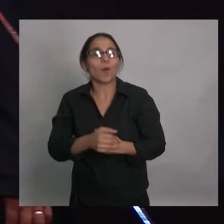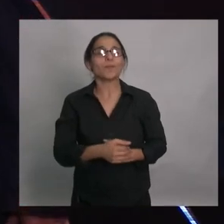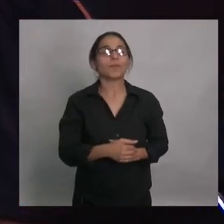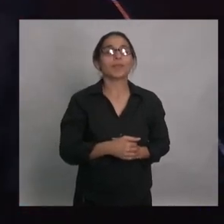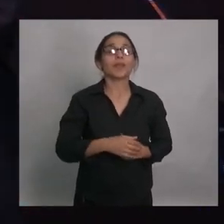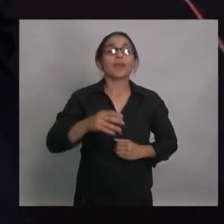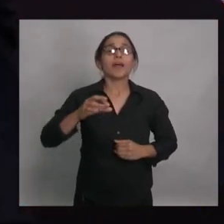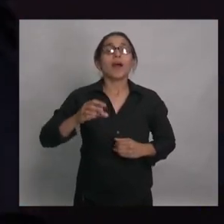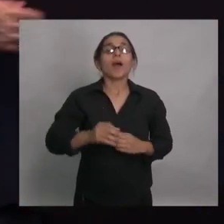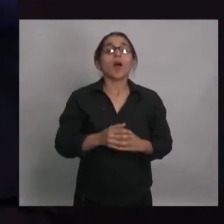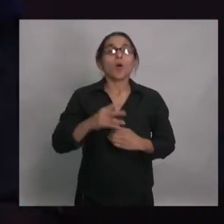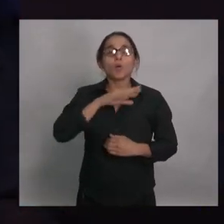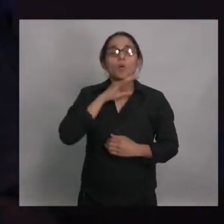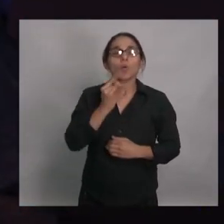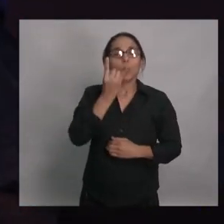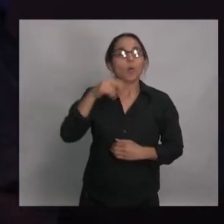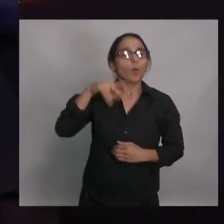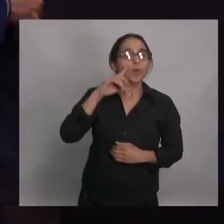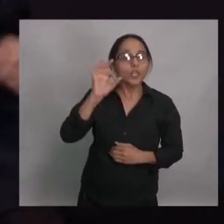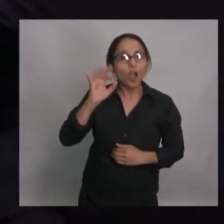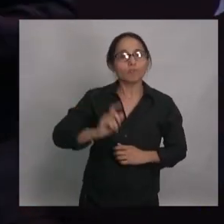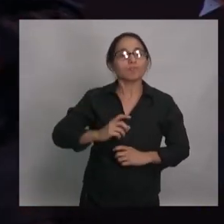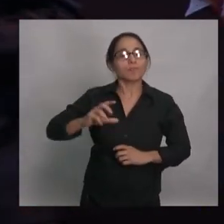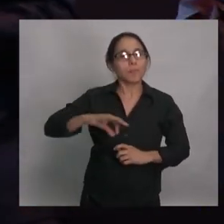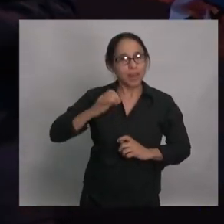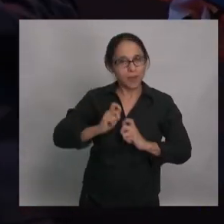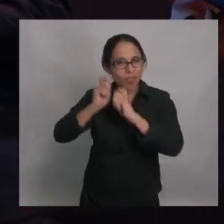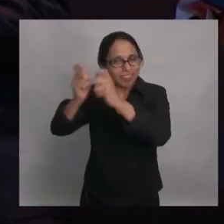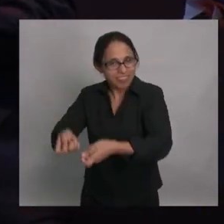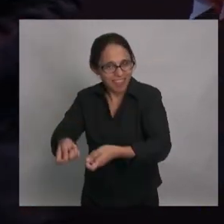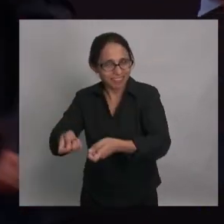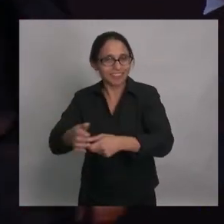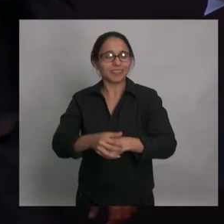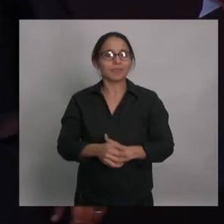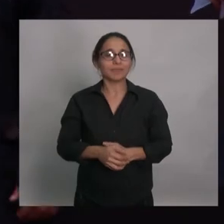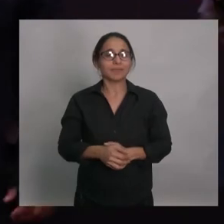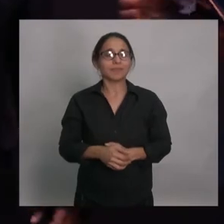2018 juan carlos junio el centro cultural de la cooperación de la argentina